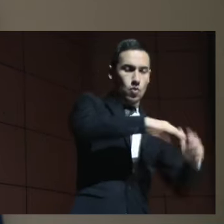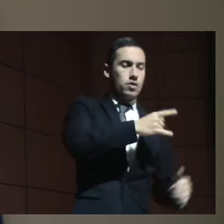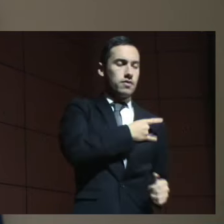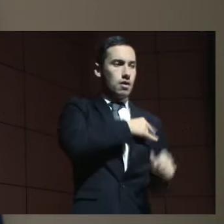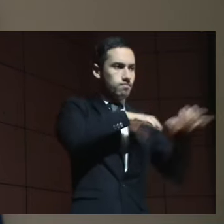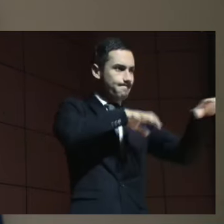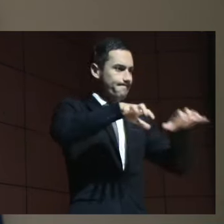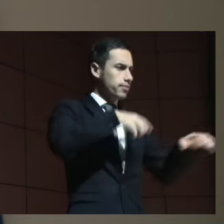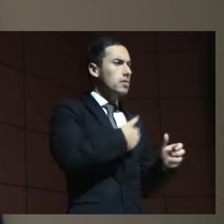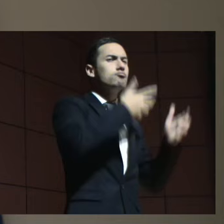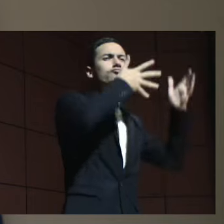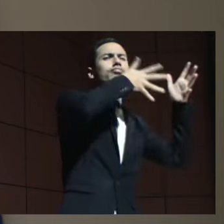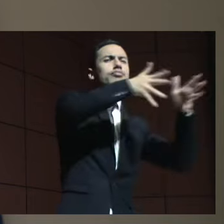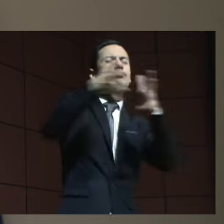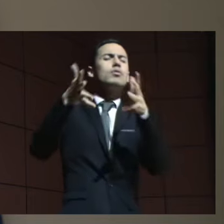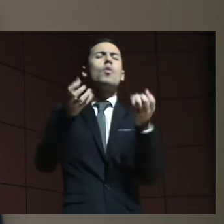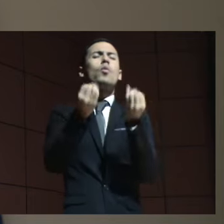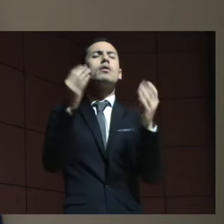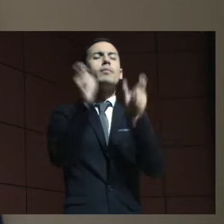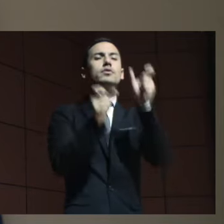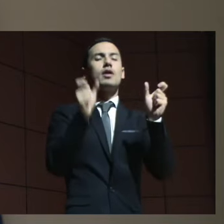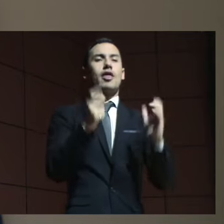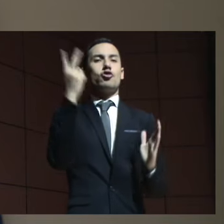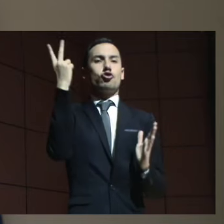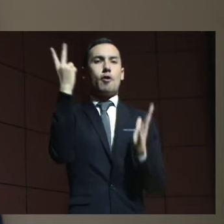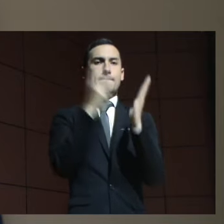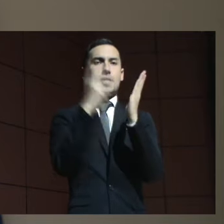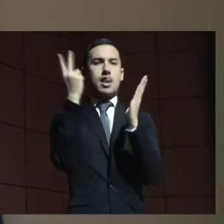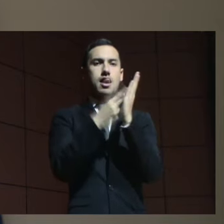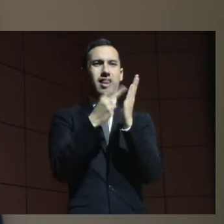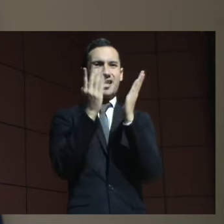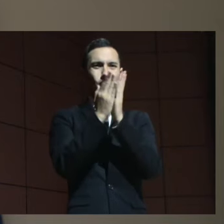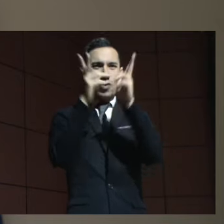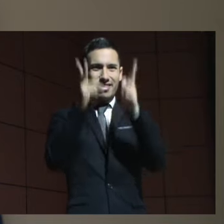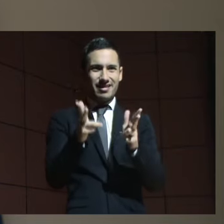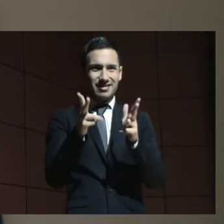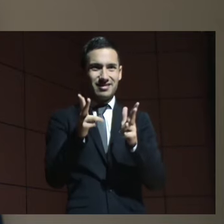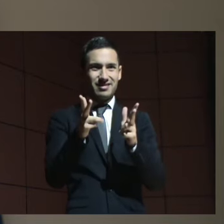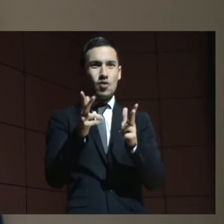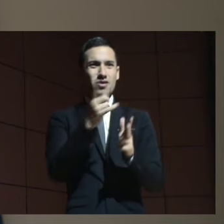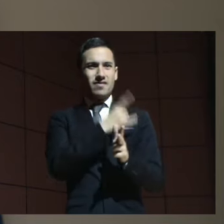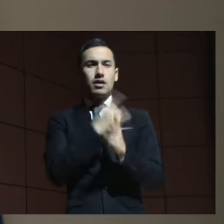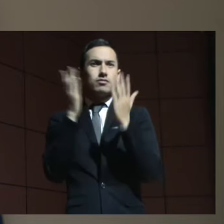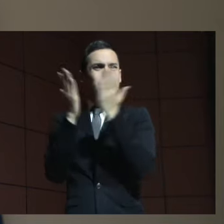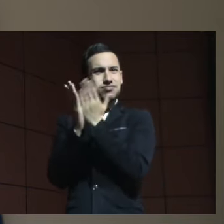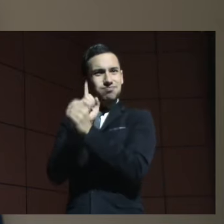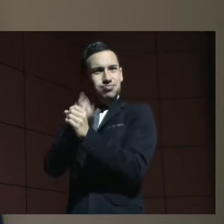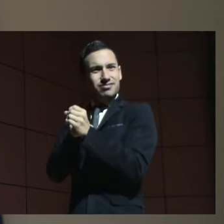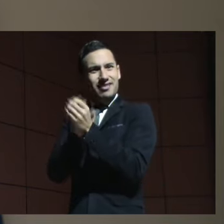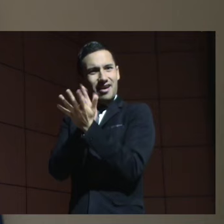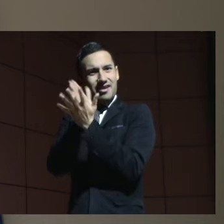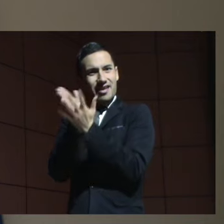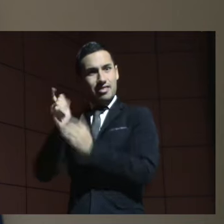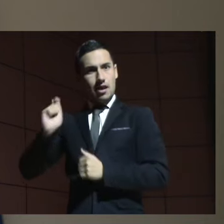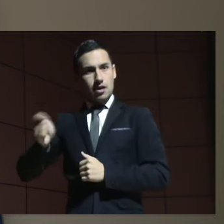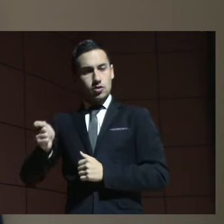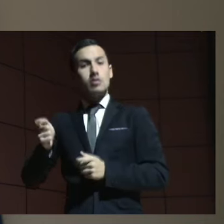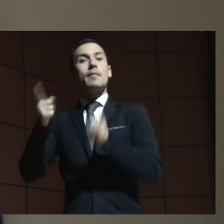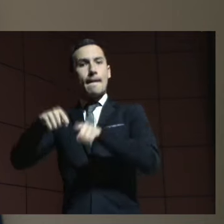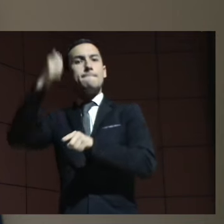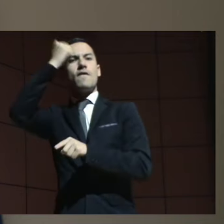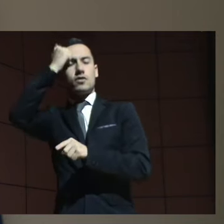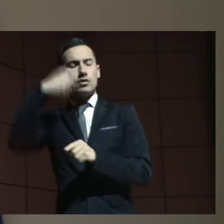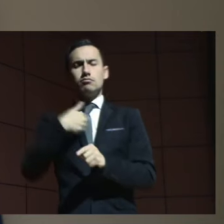que conforman RUNDIS han logrado capacitar a más de 2.000 estudiantes de las facultades de